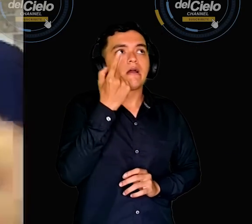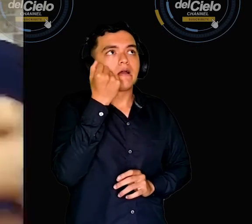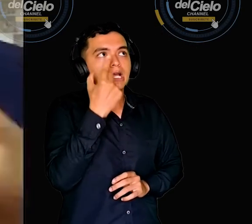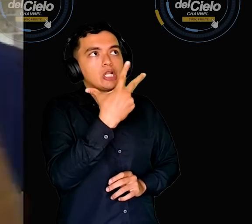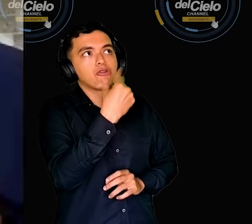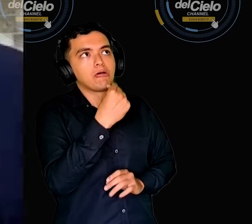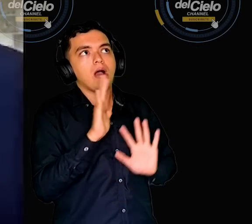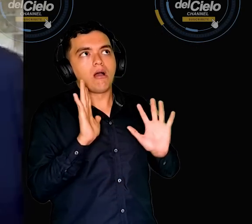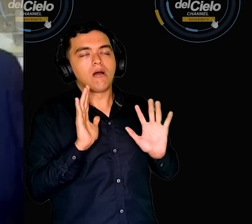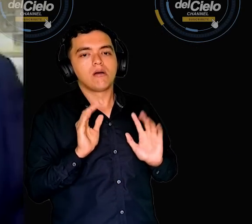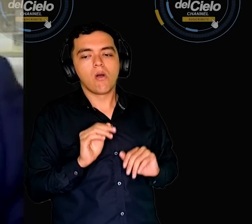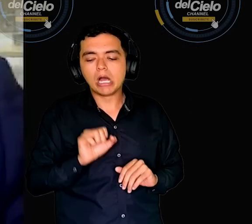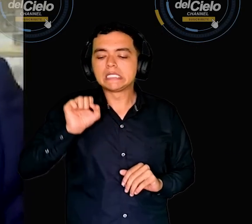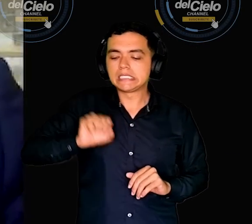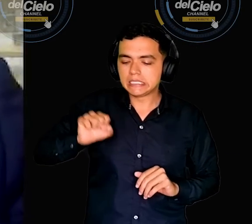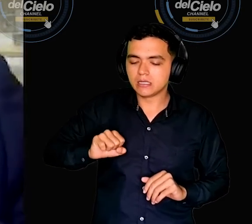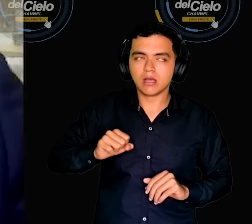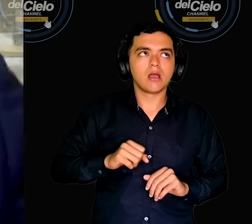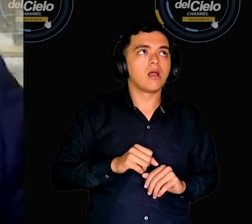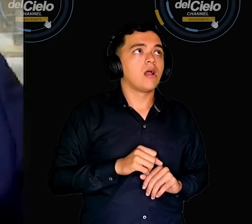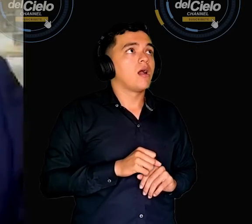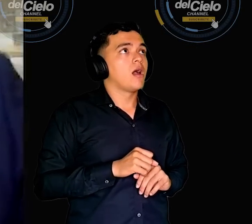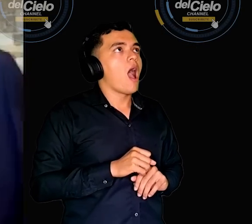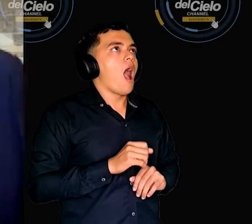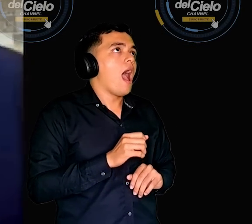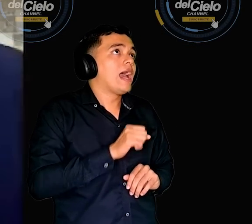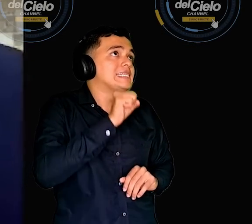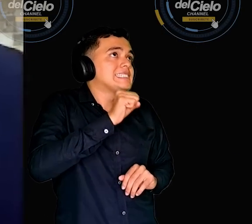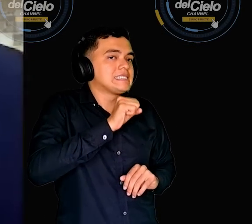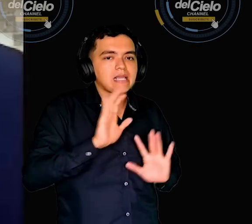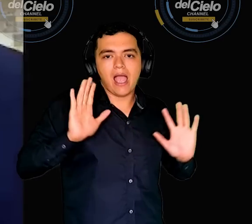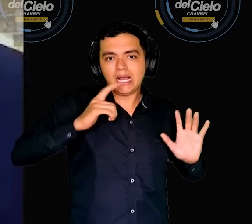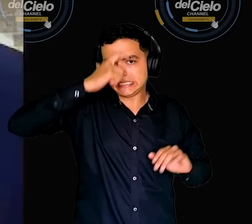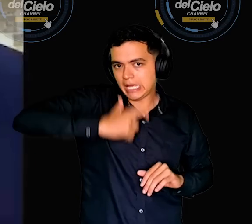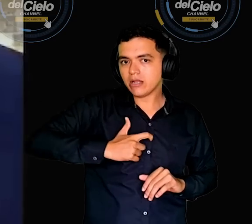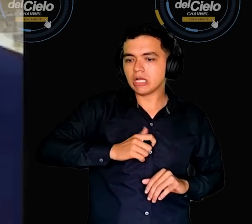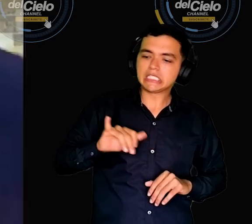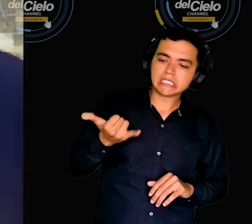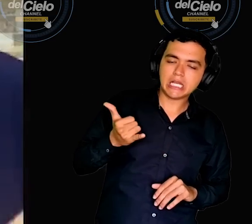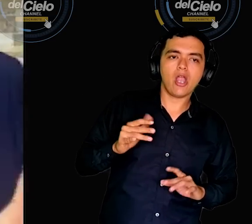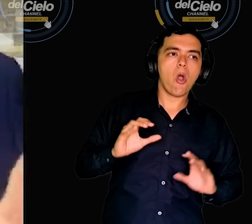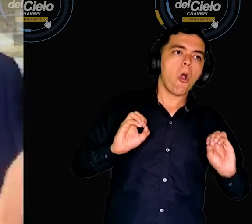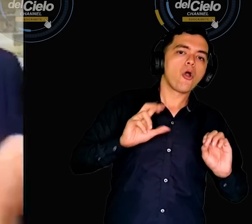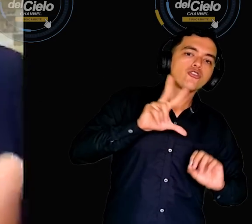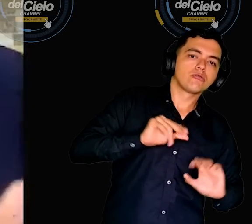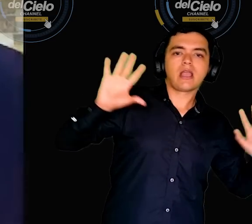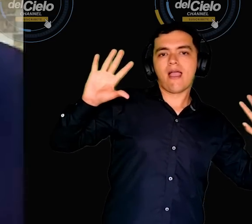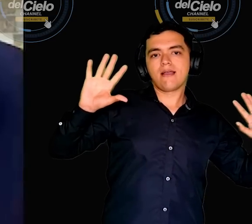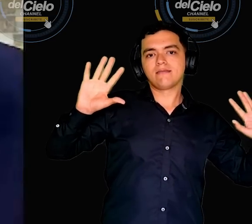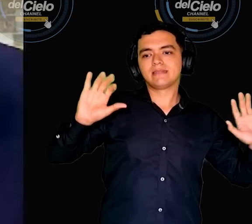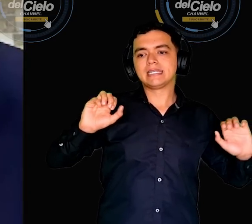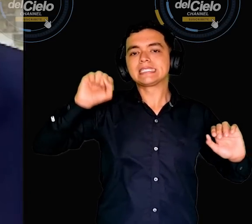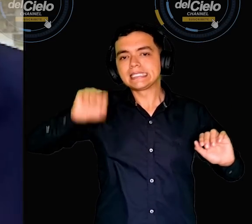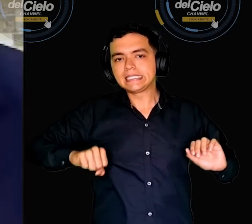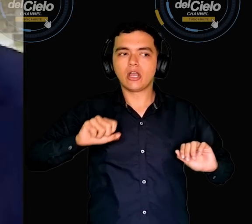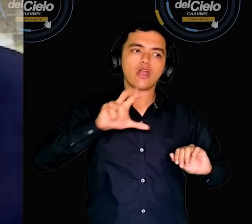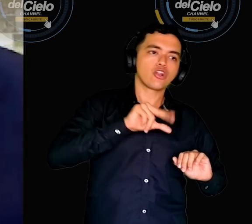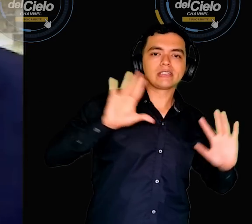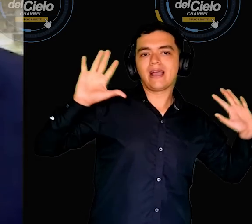algo que Dios nos puso y que si lo hubiéramos manejado bien, eso no hubiera pasado. Entonces, estos